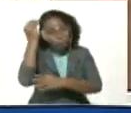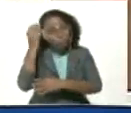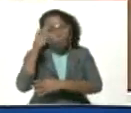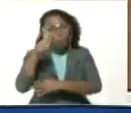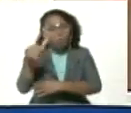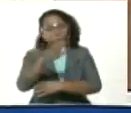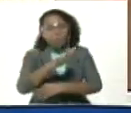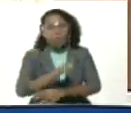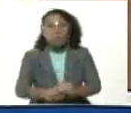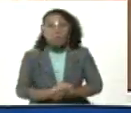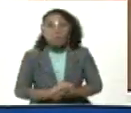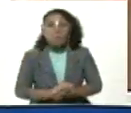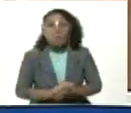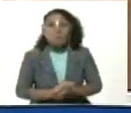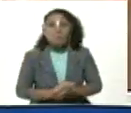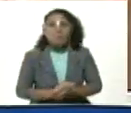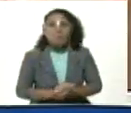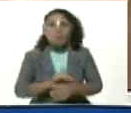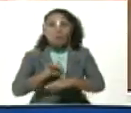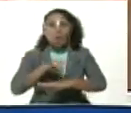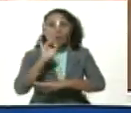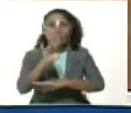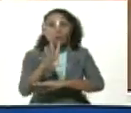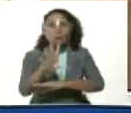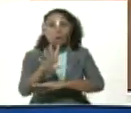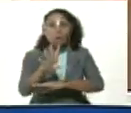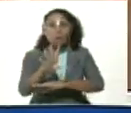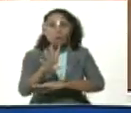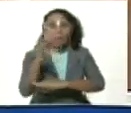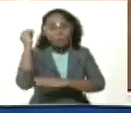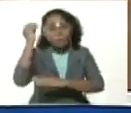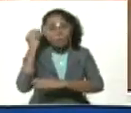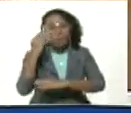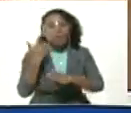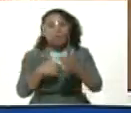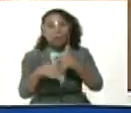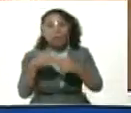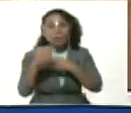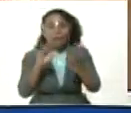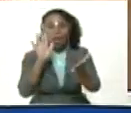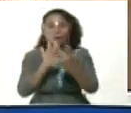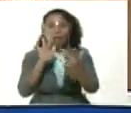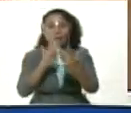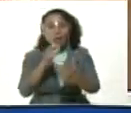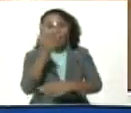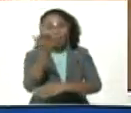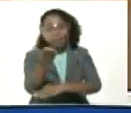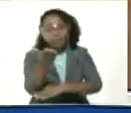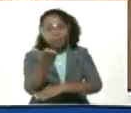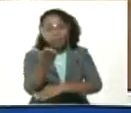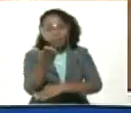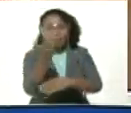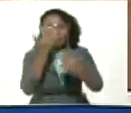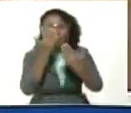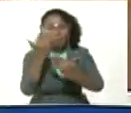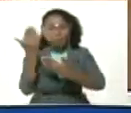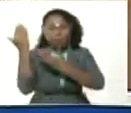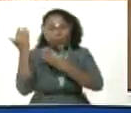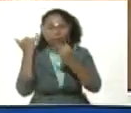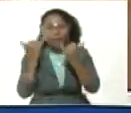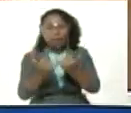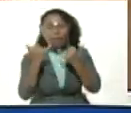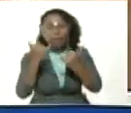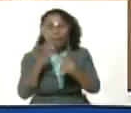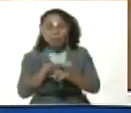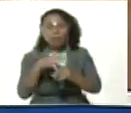pueblo. Lo dejo en el aire y vamos a hacer este pase para que ustedes se actualicen en